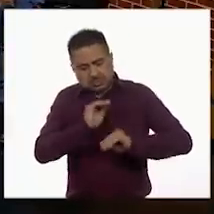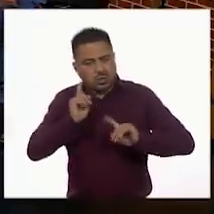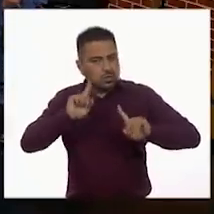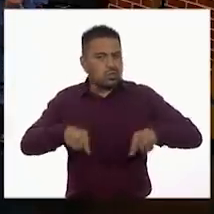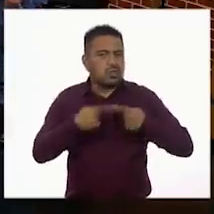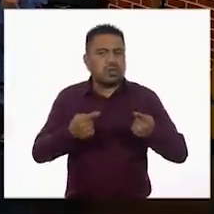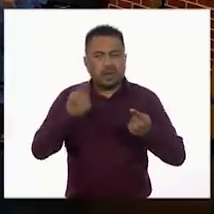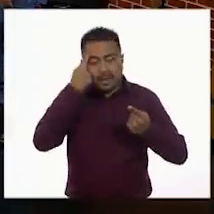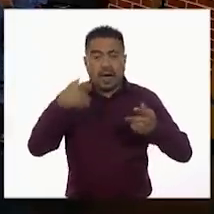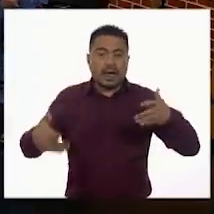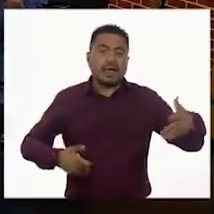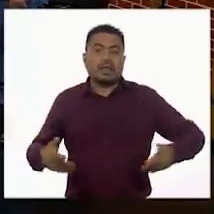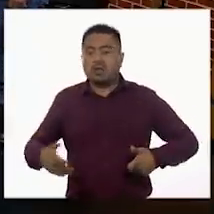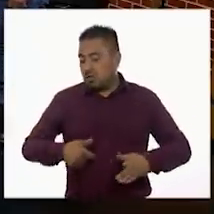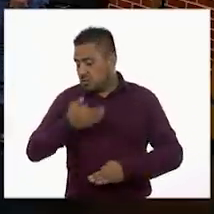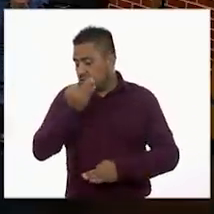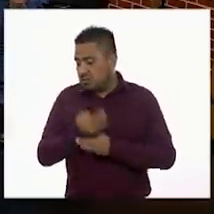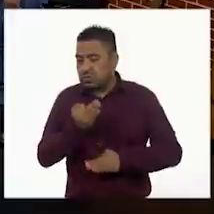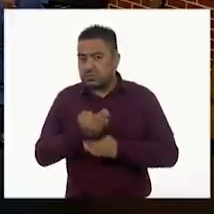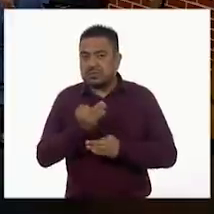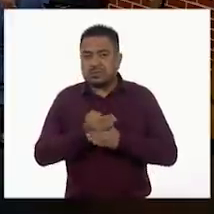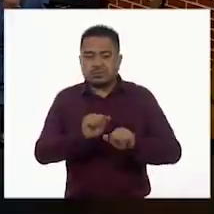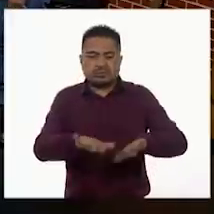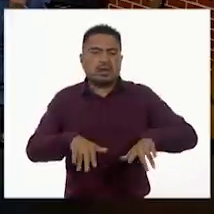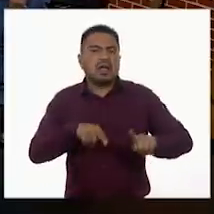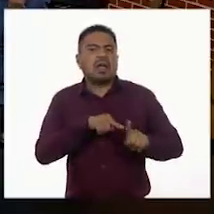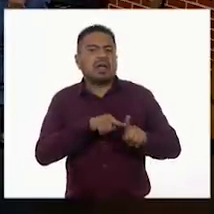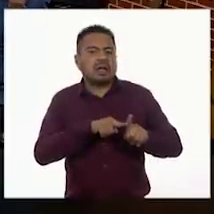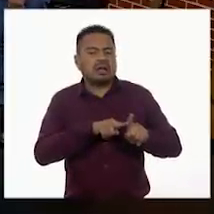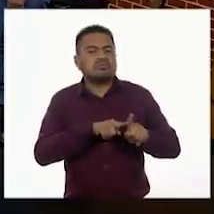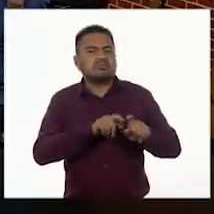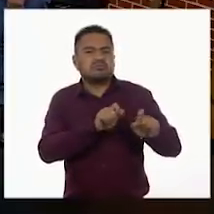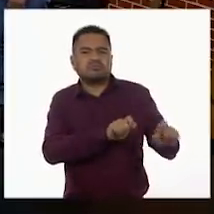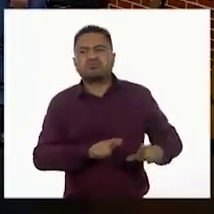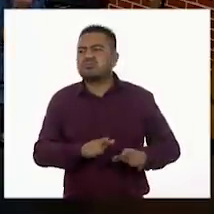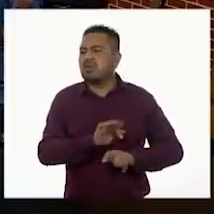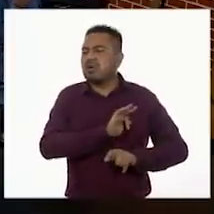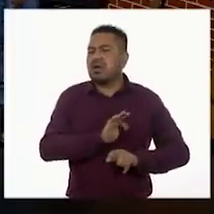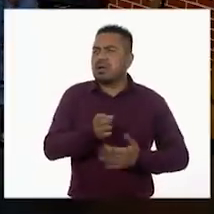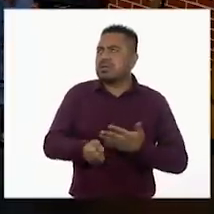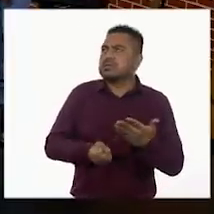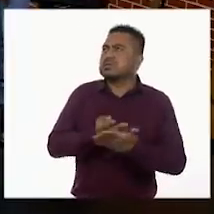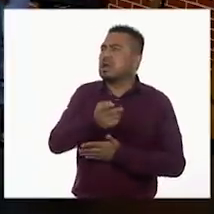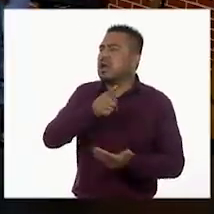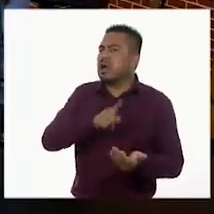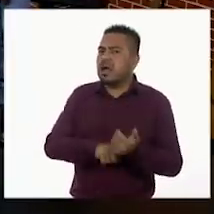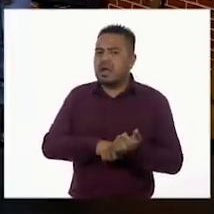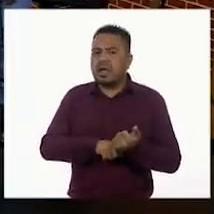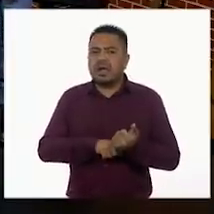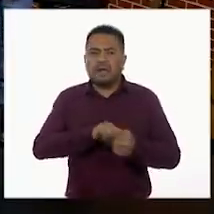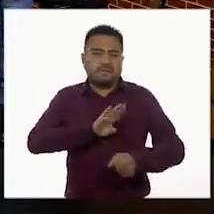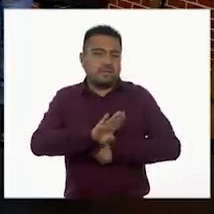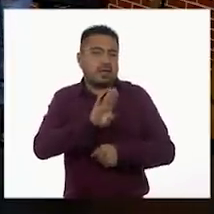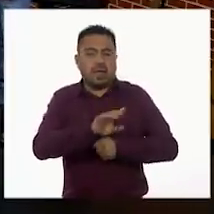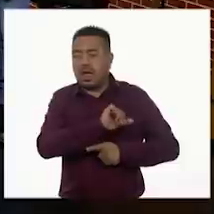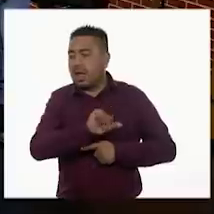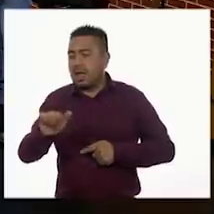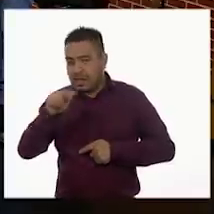para la obra de teatro. Y ahorita es una escena en la que los protagonistas salen del puerto de Brasil